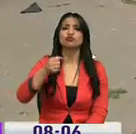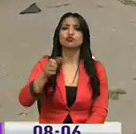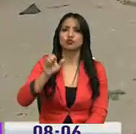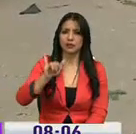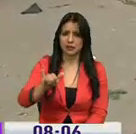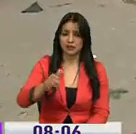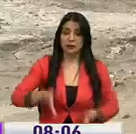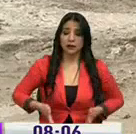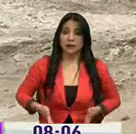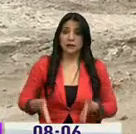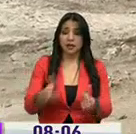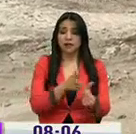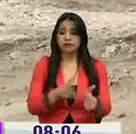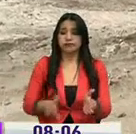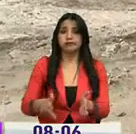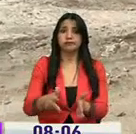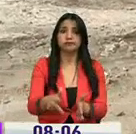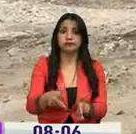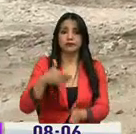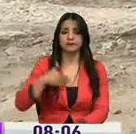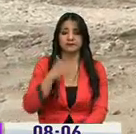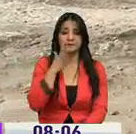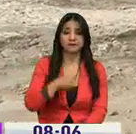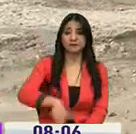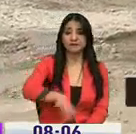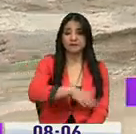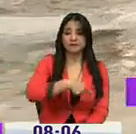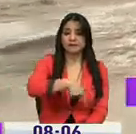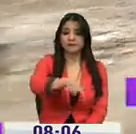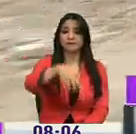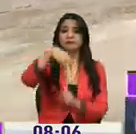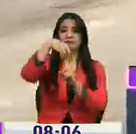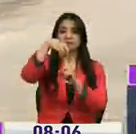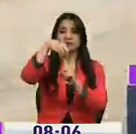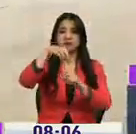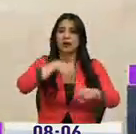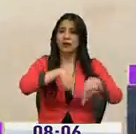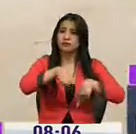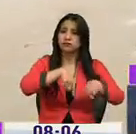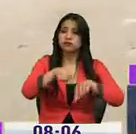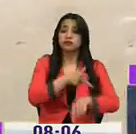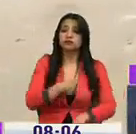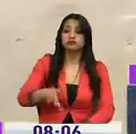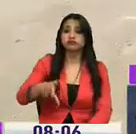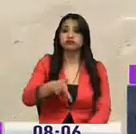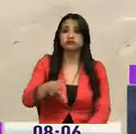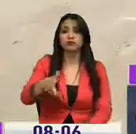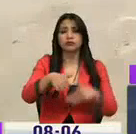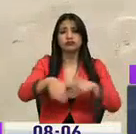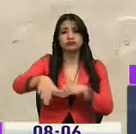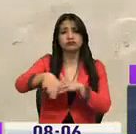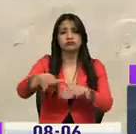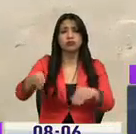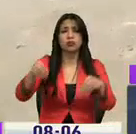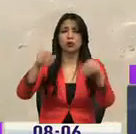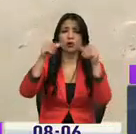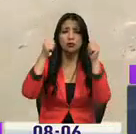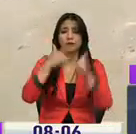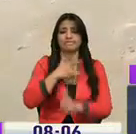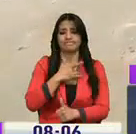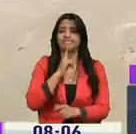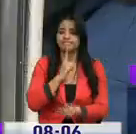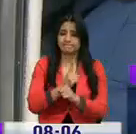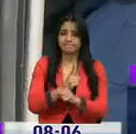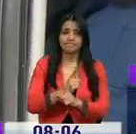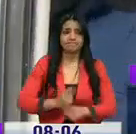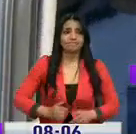de las rutas de desfogue de la avenida Manuel Córdoba Galarza, por lo que cuando hay alta carga vehicular, se forman nubes de polvo que afectan a los